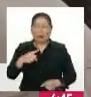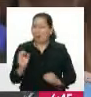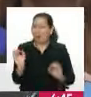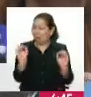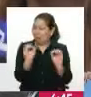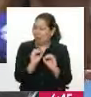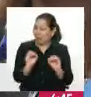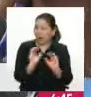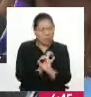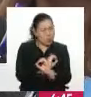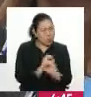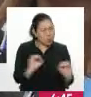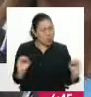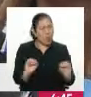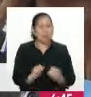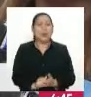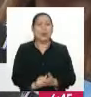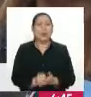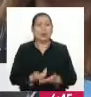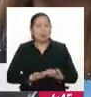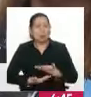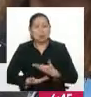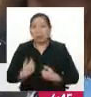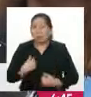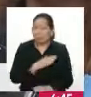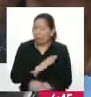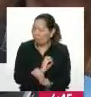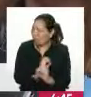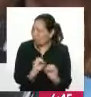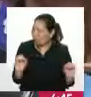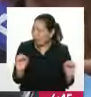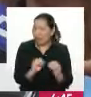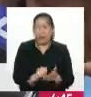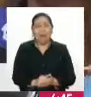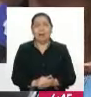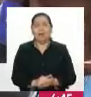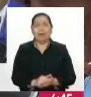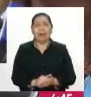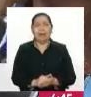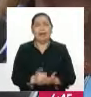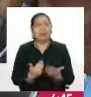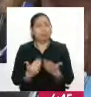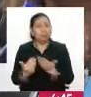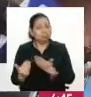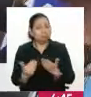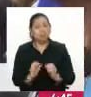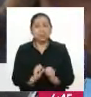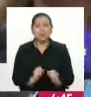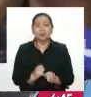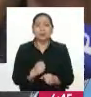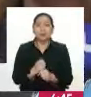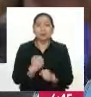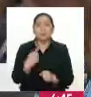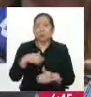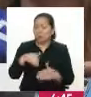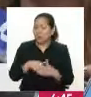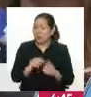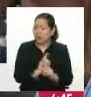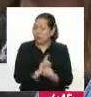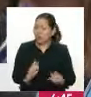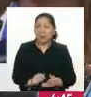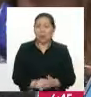habido ningún tipo de negociaciones, no ha habido ningún tipo de intercambio de obras por votos,